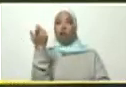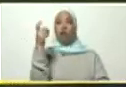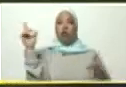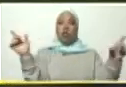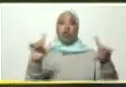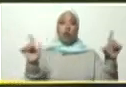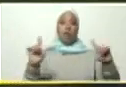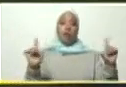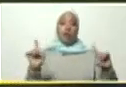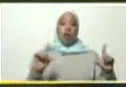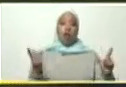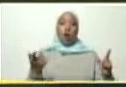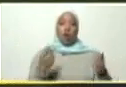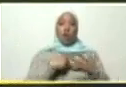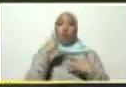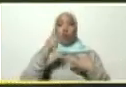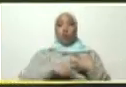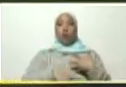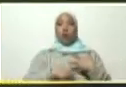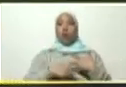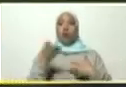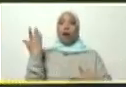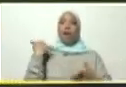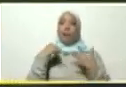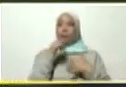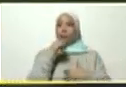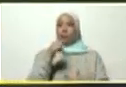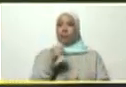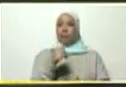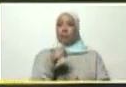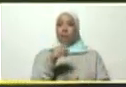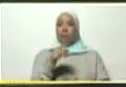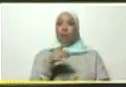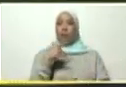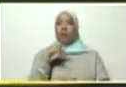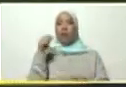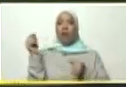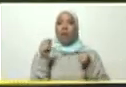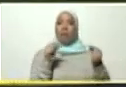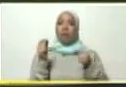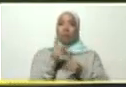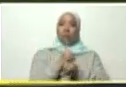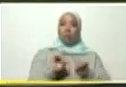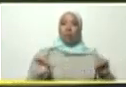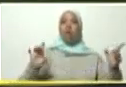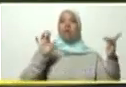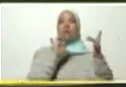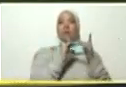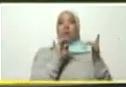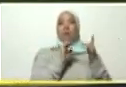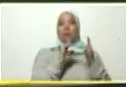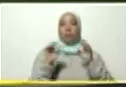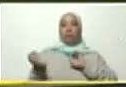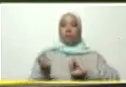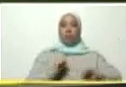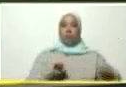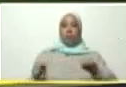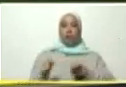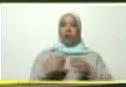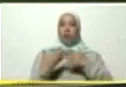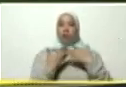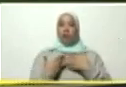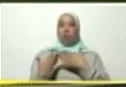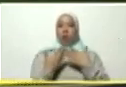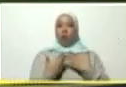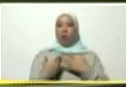y conflicto con agua entonces yo lo vi en estos días hablando de la Democracia directa movimientos de movimiento